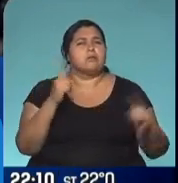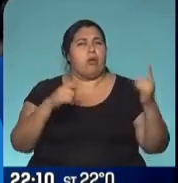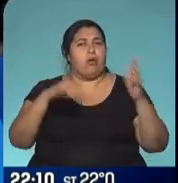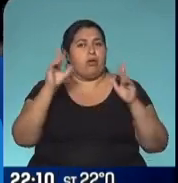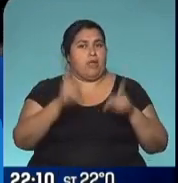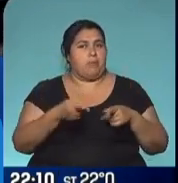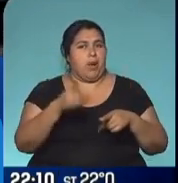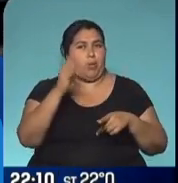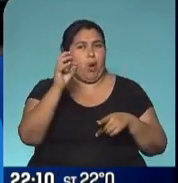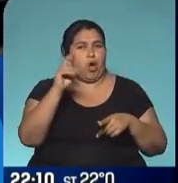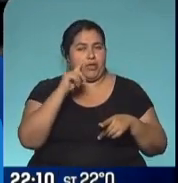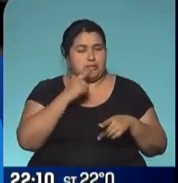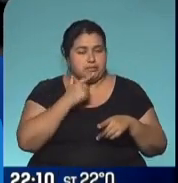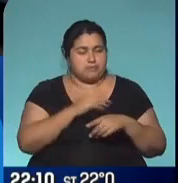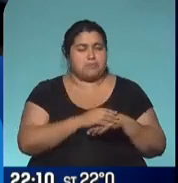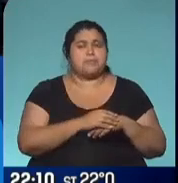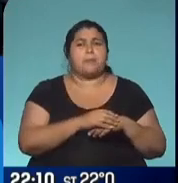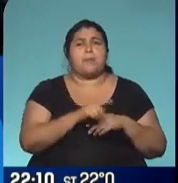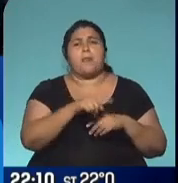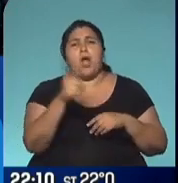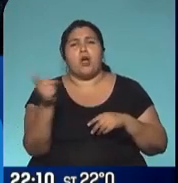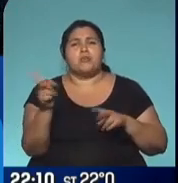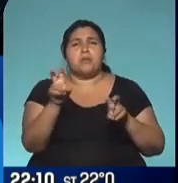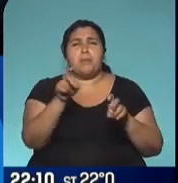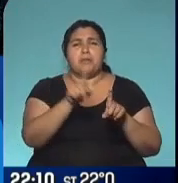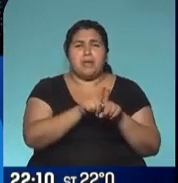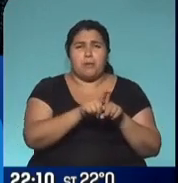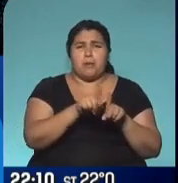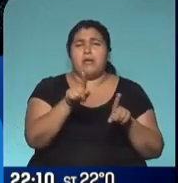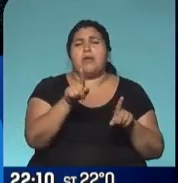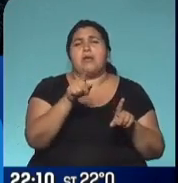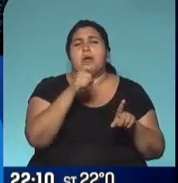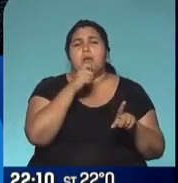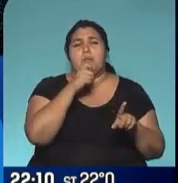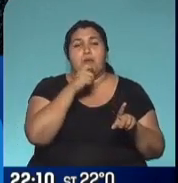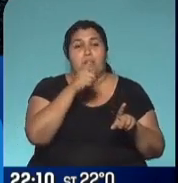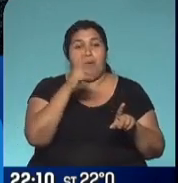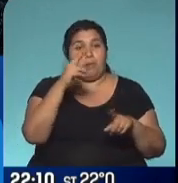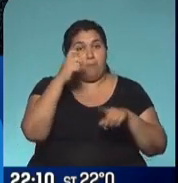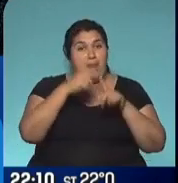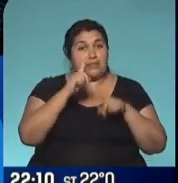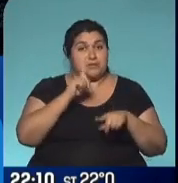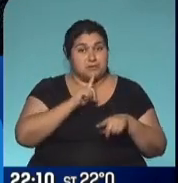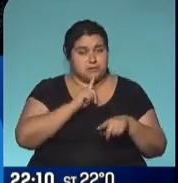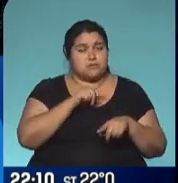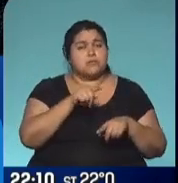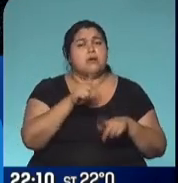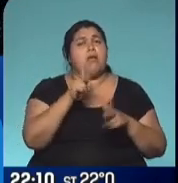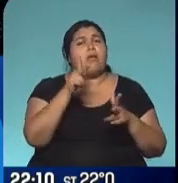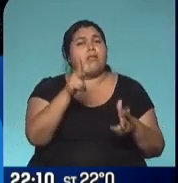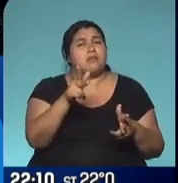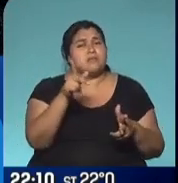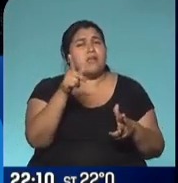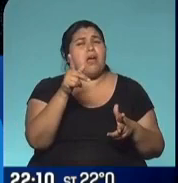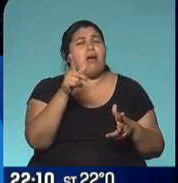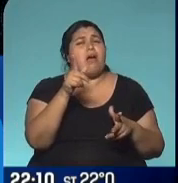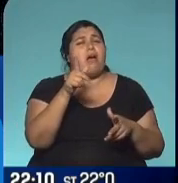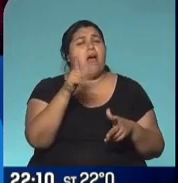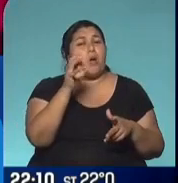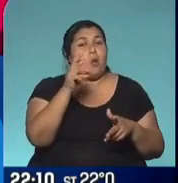Por otro lado, la simplicidad del mensaje, get the Brexit done, decía Boris